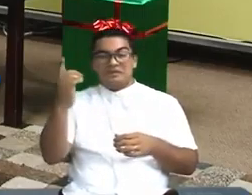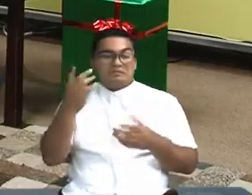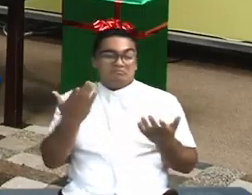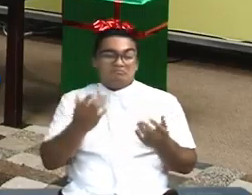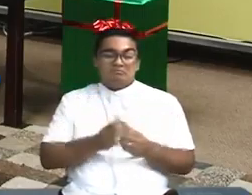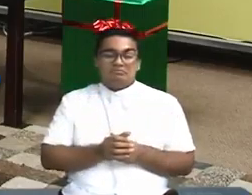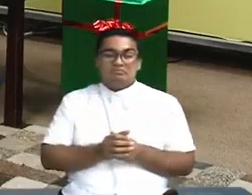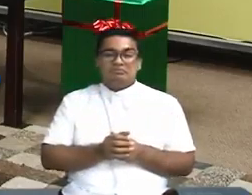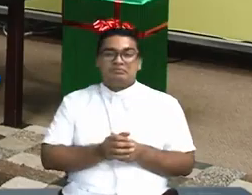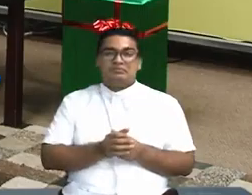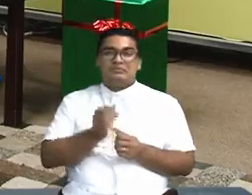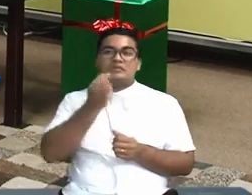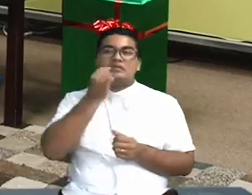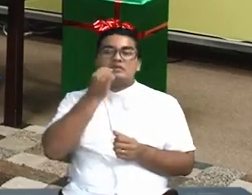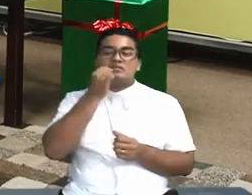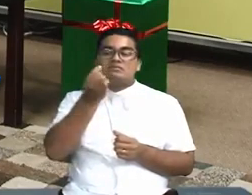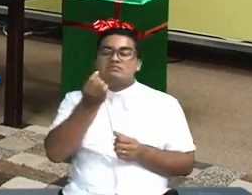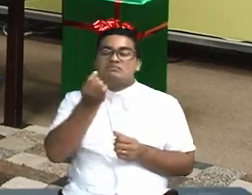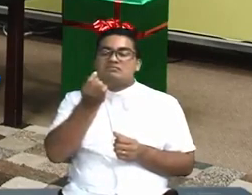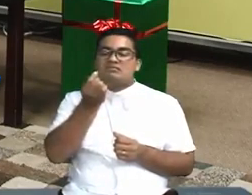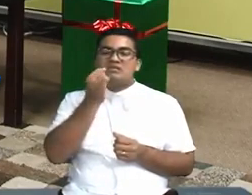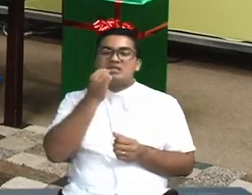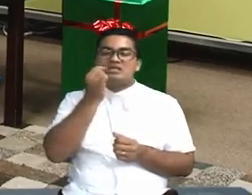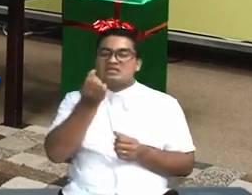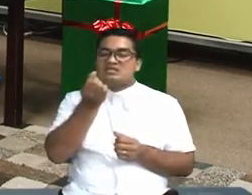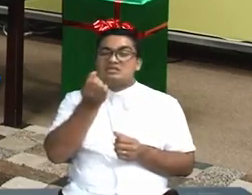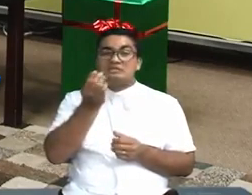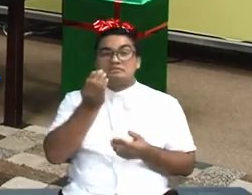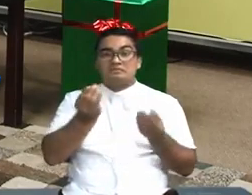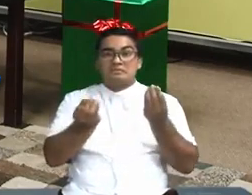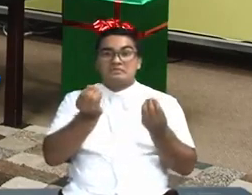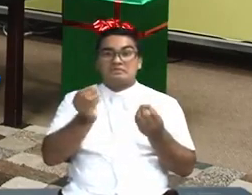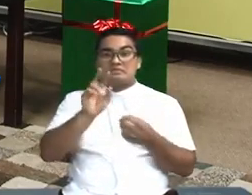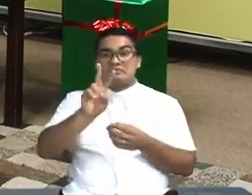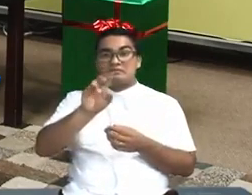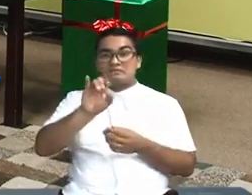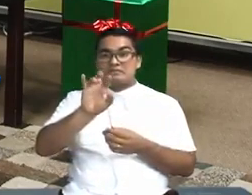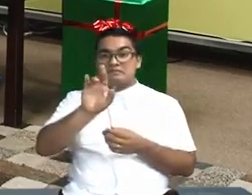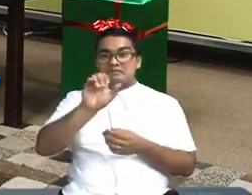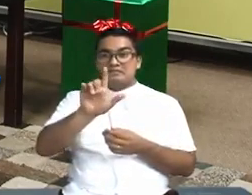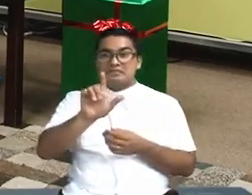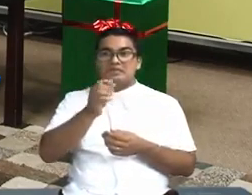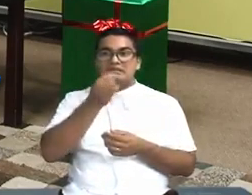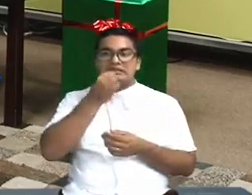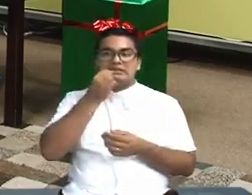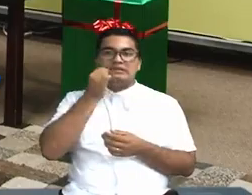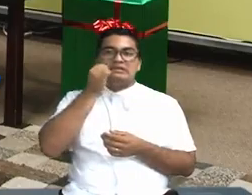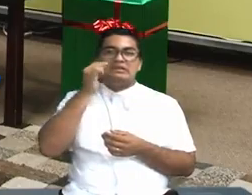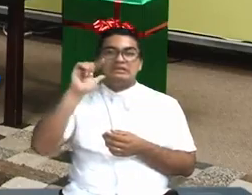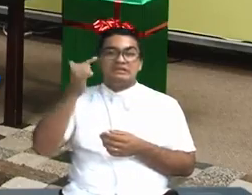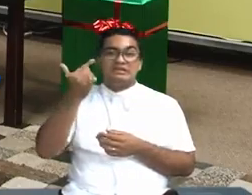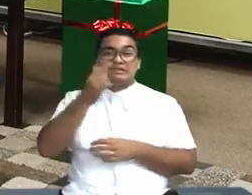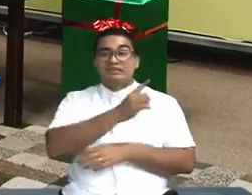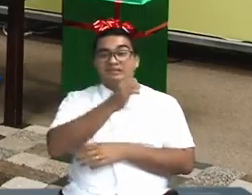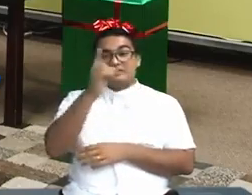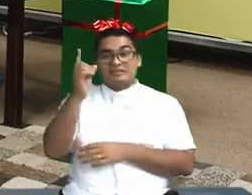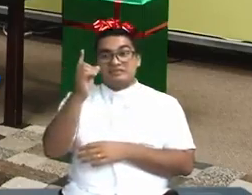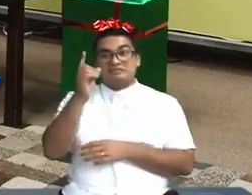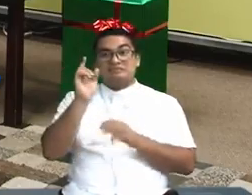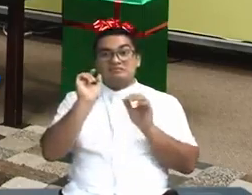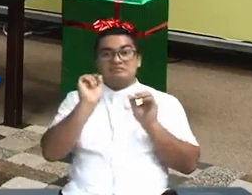ampolla, el tiempo ya de evolución va a depender del tipo de infección. Si es viral, el virus tarda de 5 a 7 días en el cuerpo y lo